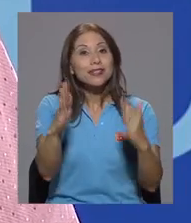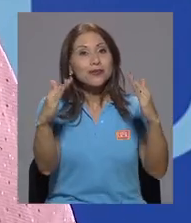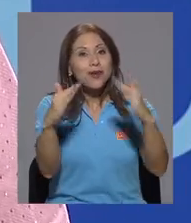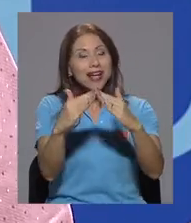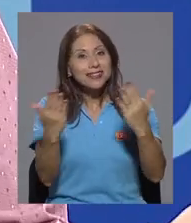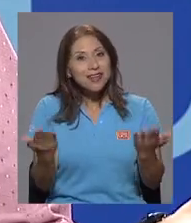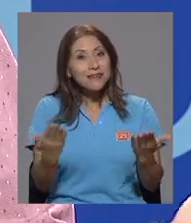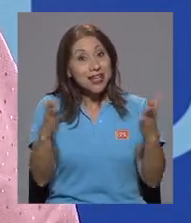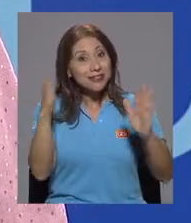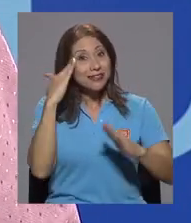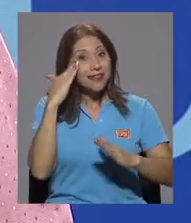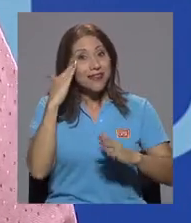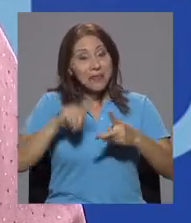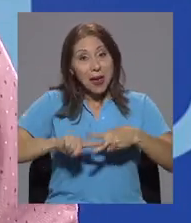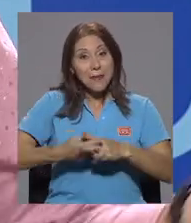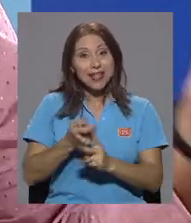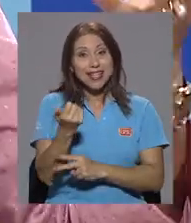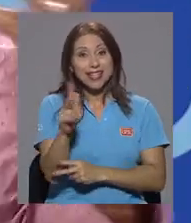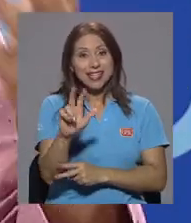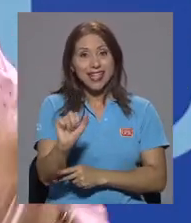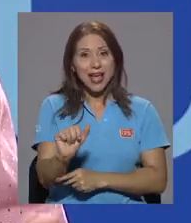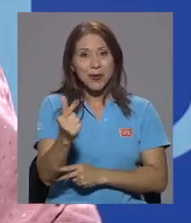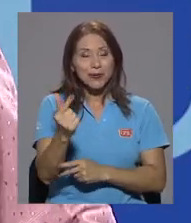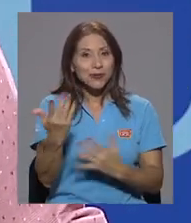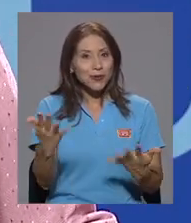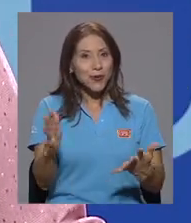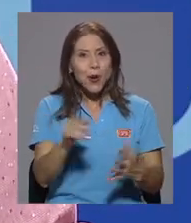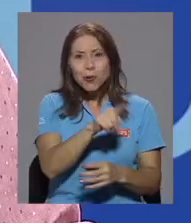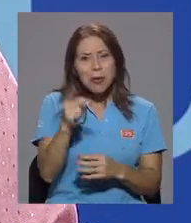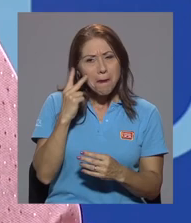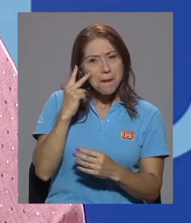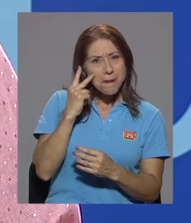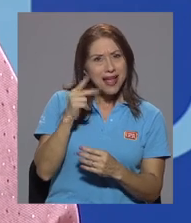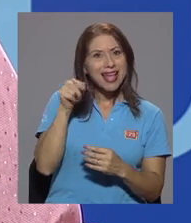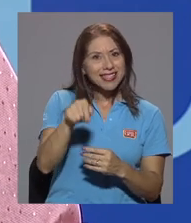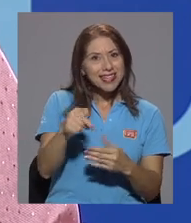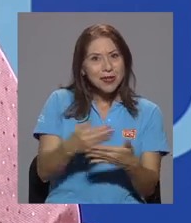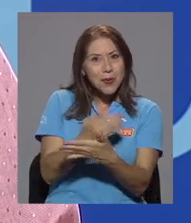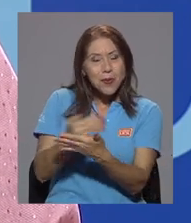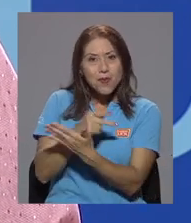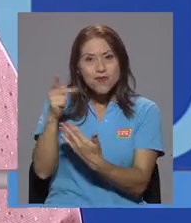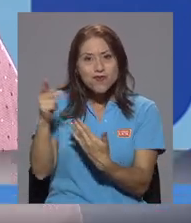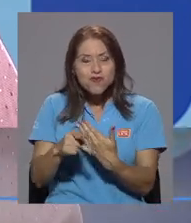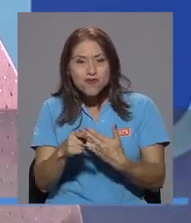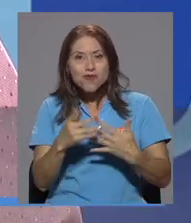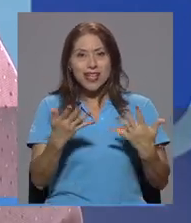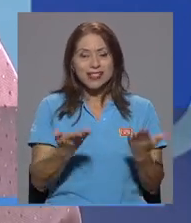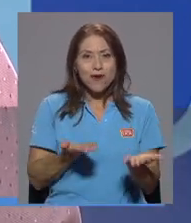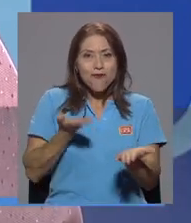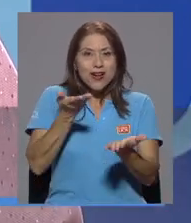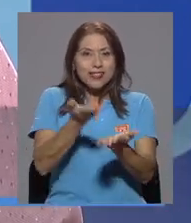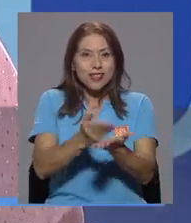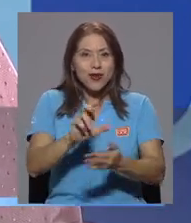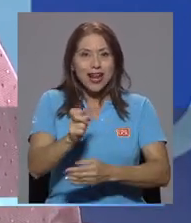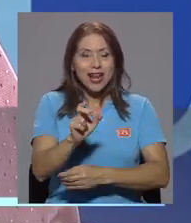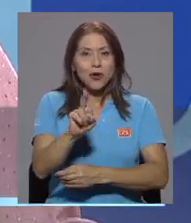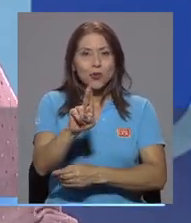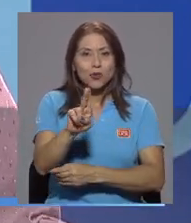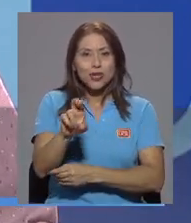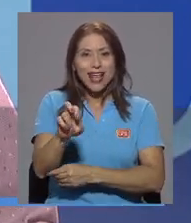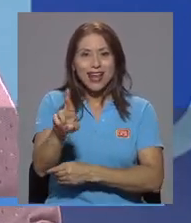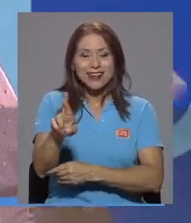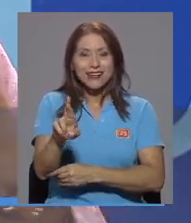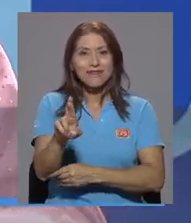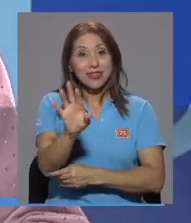pues ya saben a partir del 13 de agosto las hombres un poco a estas innovaciones que le está ofreciendo canal a cdr y